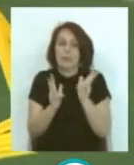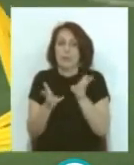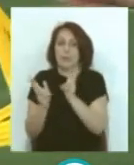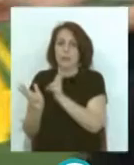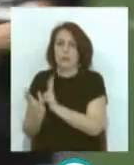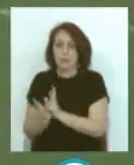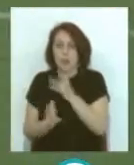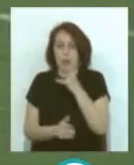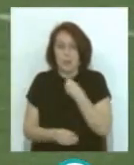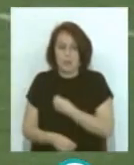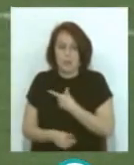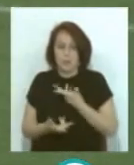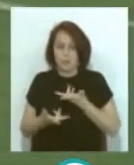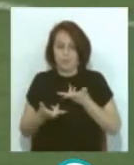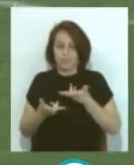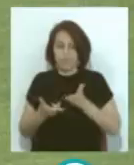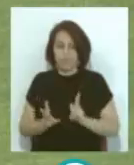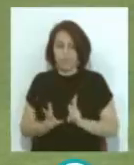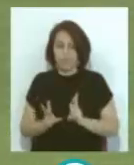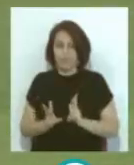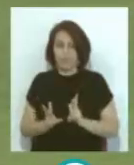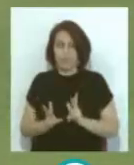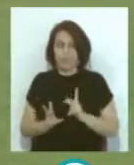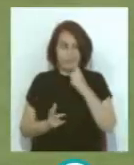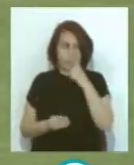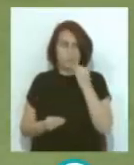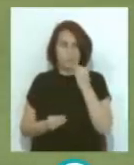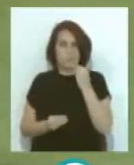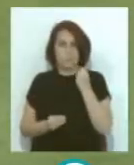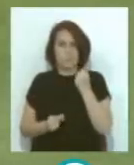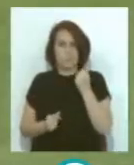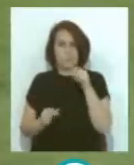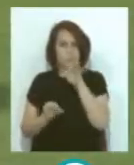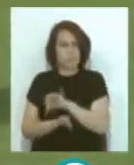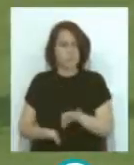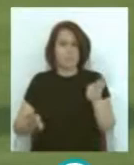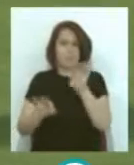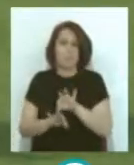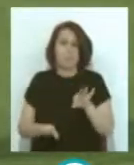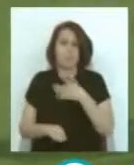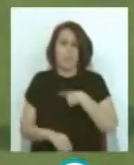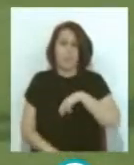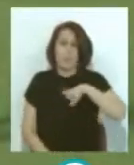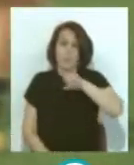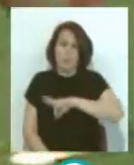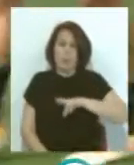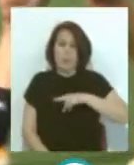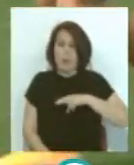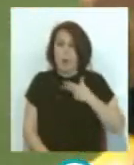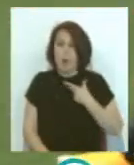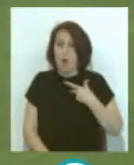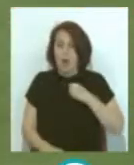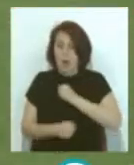mismo en el Dico Seco no creemos que no hay ahora mismo ningún jugador. Tenemos la recuperación de Augusto